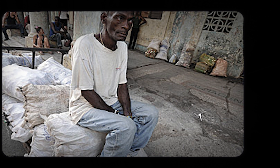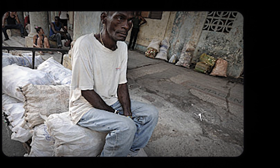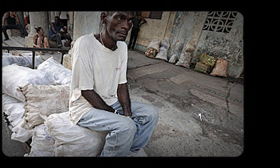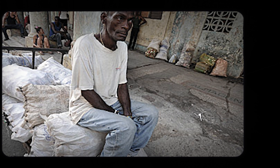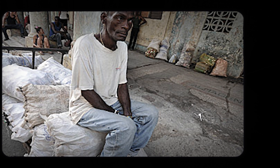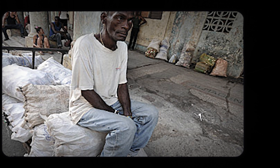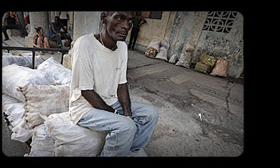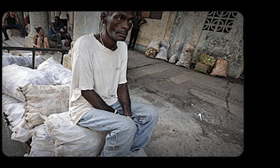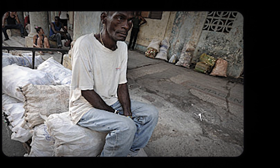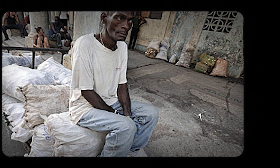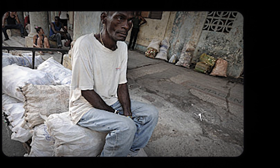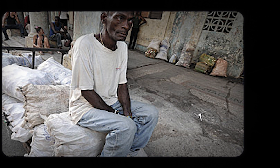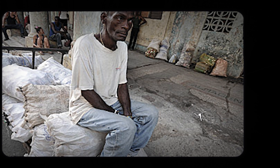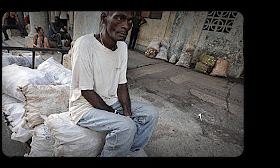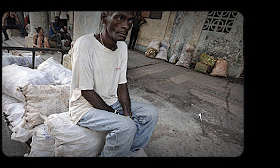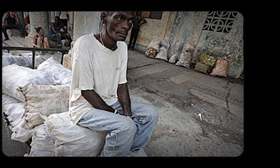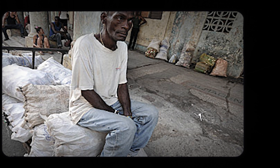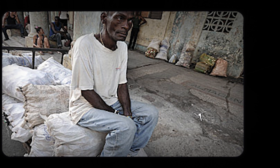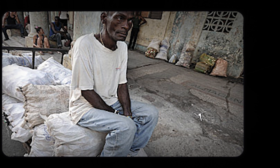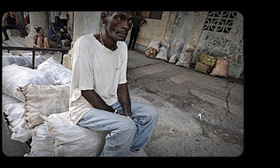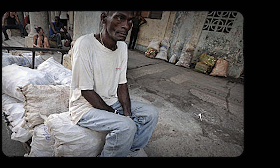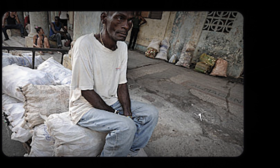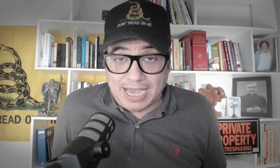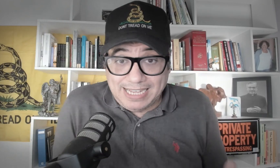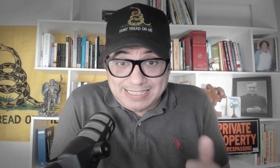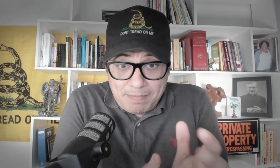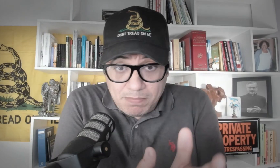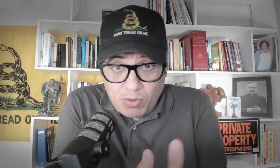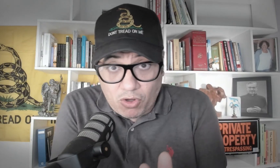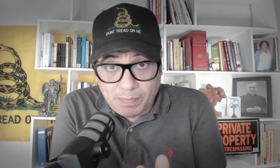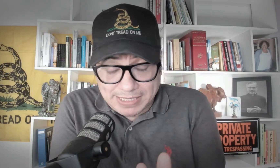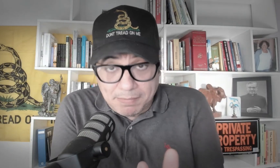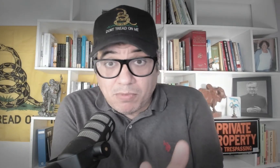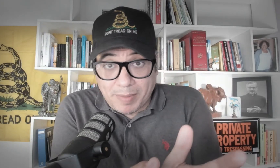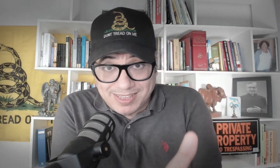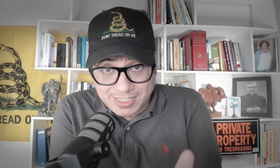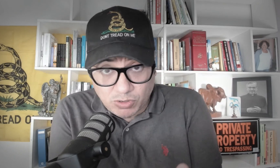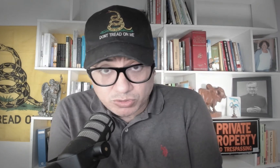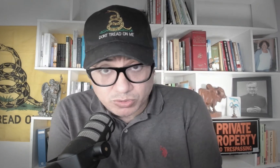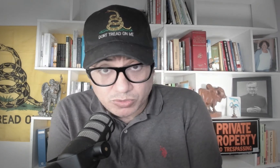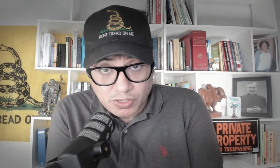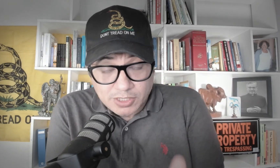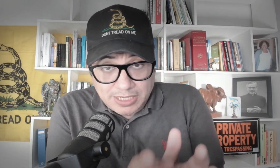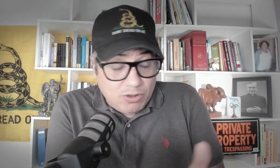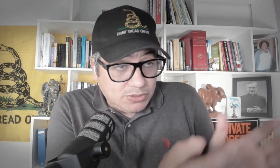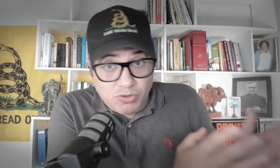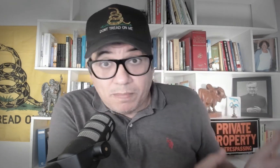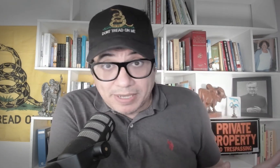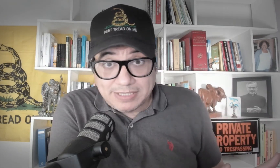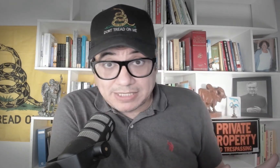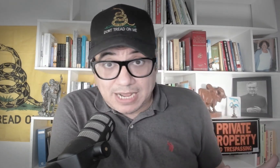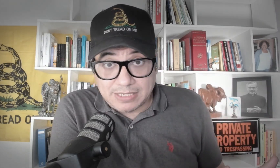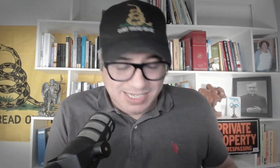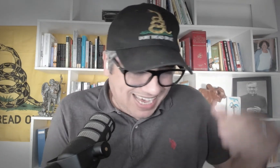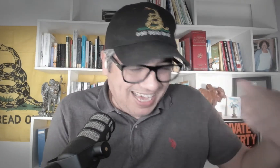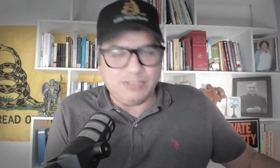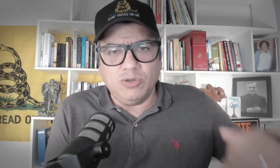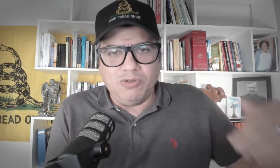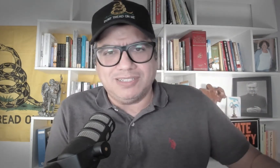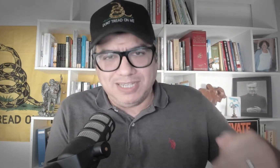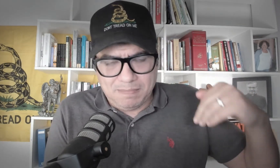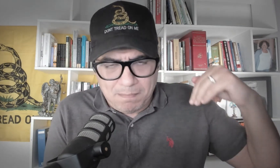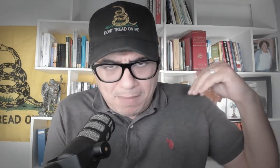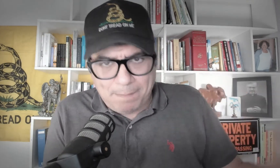comer en un futuro estoy pensando en ti tú vas a comer no te desesperes está este mismo hombre este mismo mentiroso salió hace unos meses atrás así que